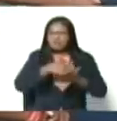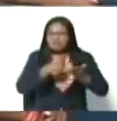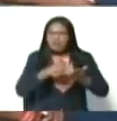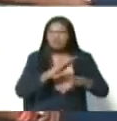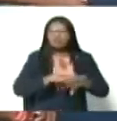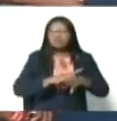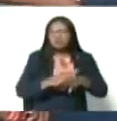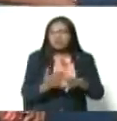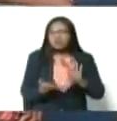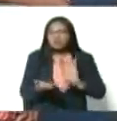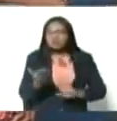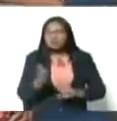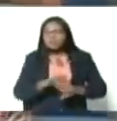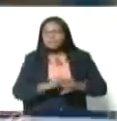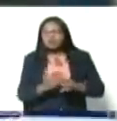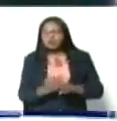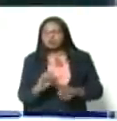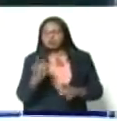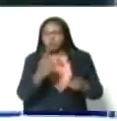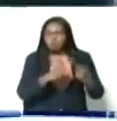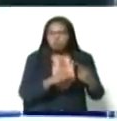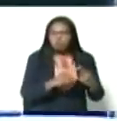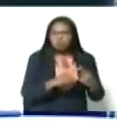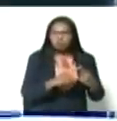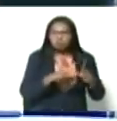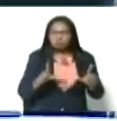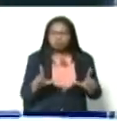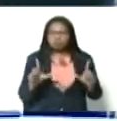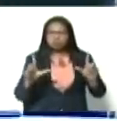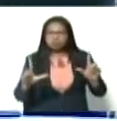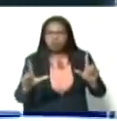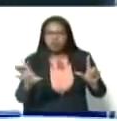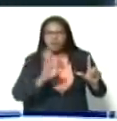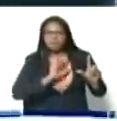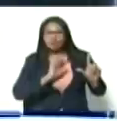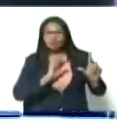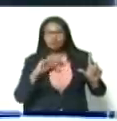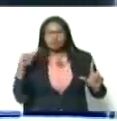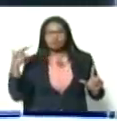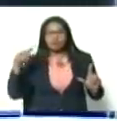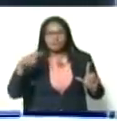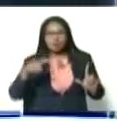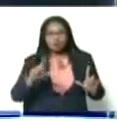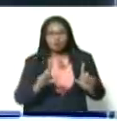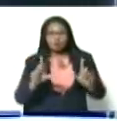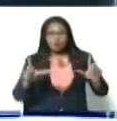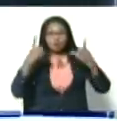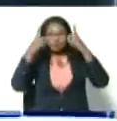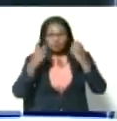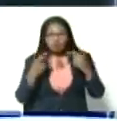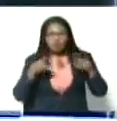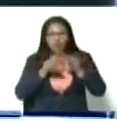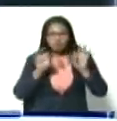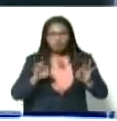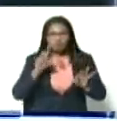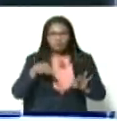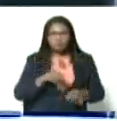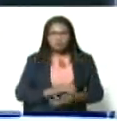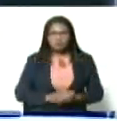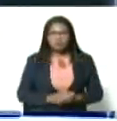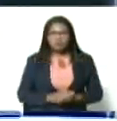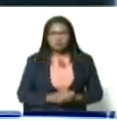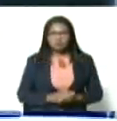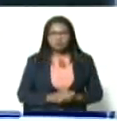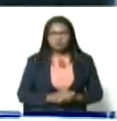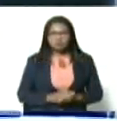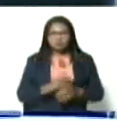presidente. Va a dar, por un lado, la certificación del título de transporte, título profesional de transporte, para que puedan operar tanto